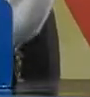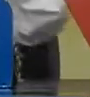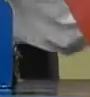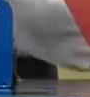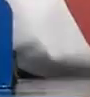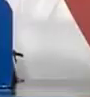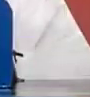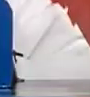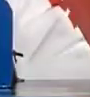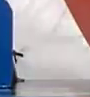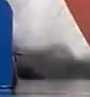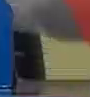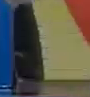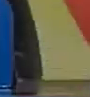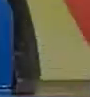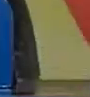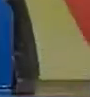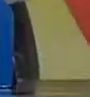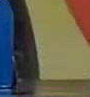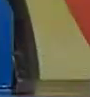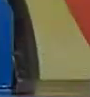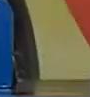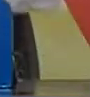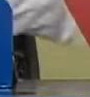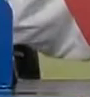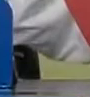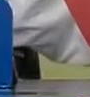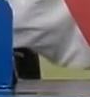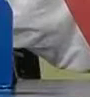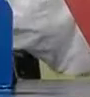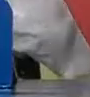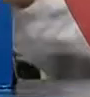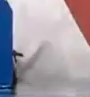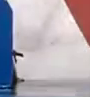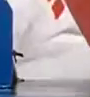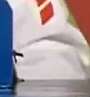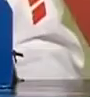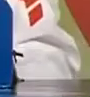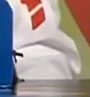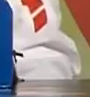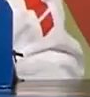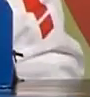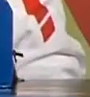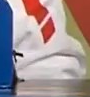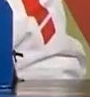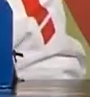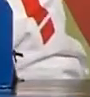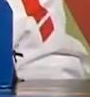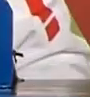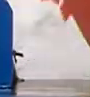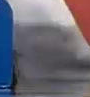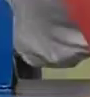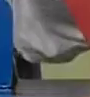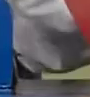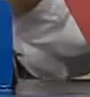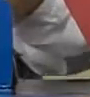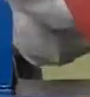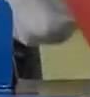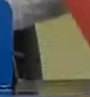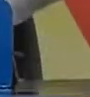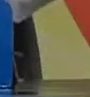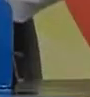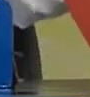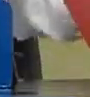le mete el a usted también no traiga nada por de esa abominación porque